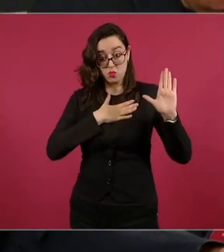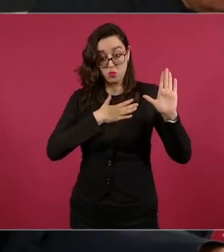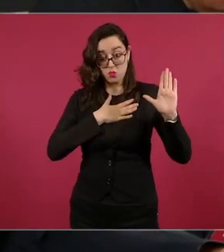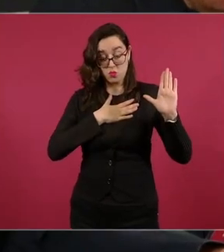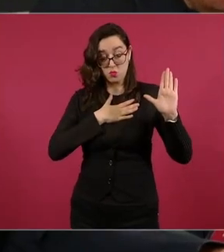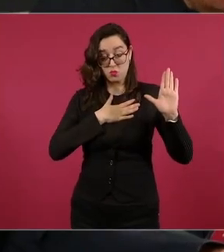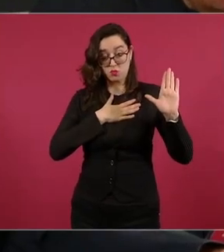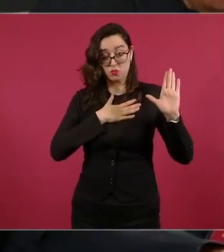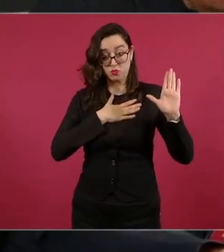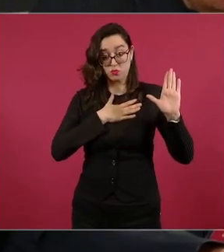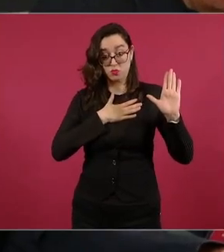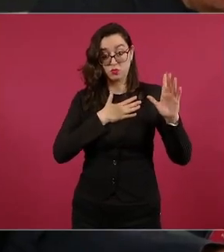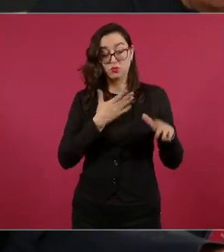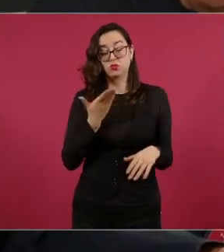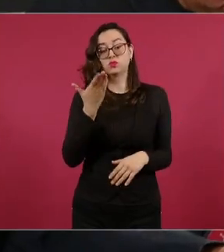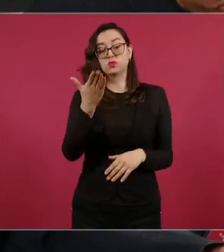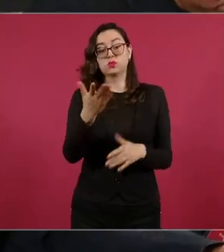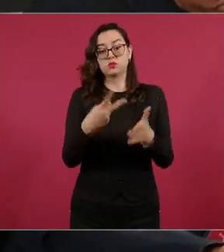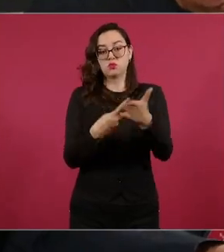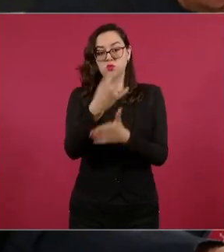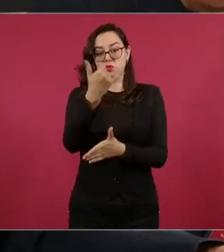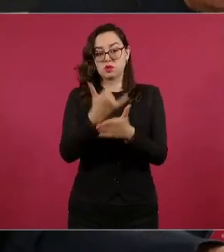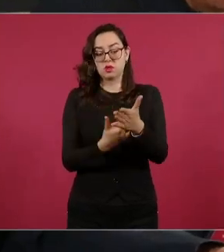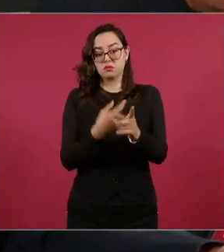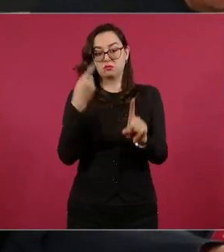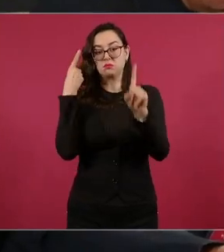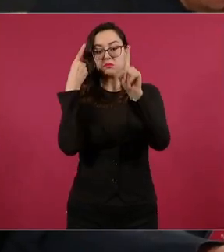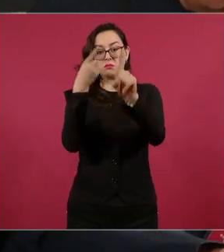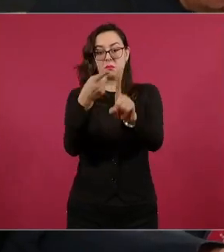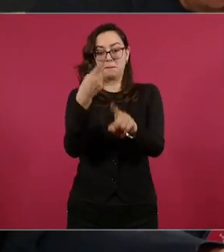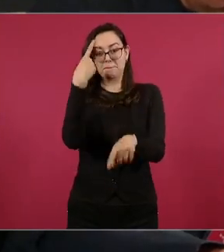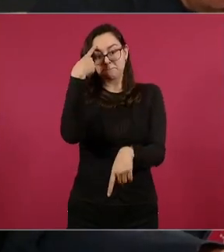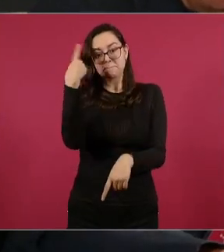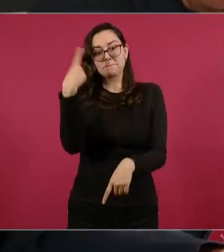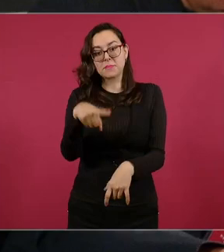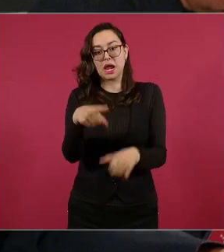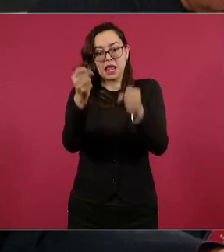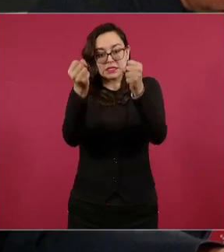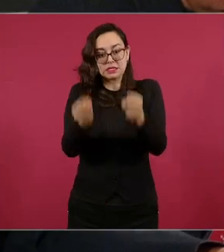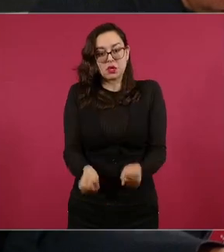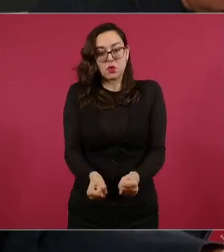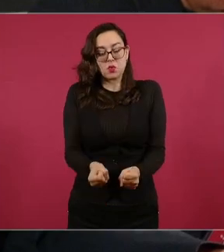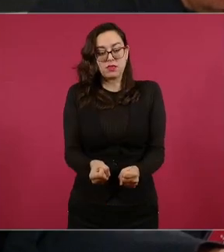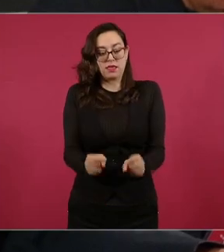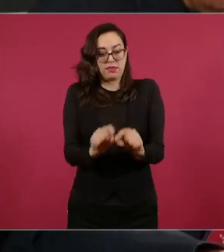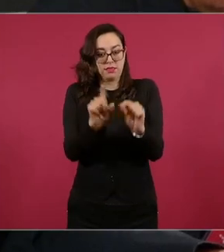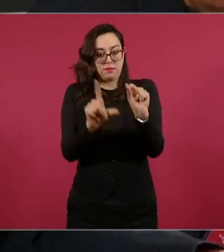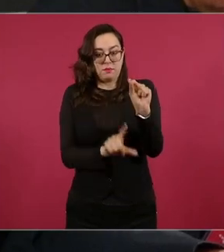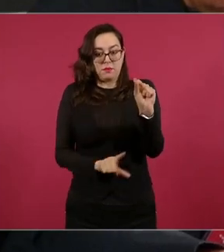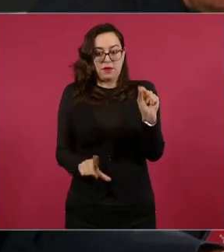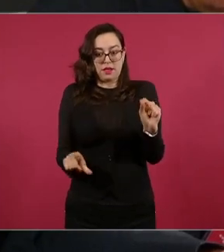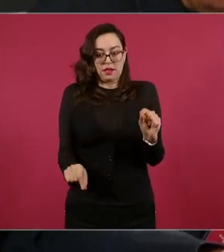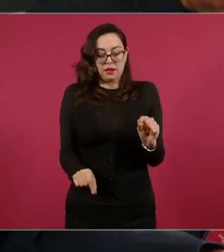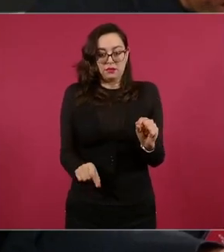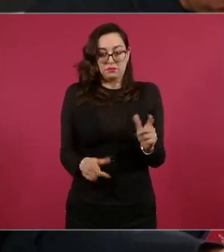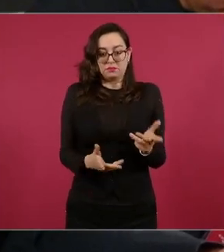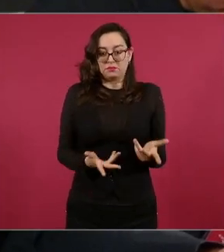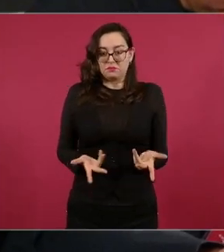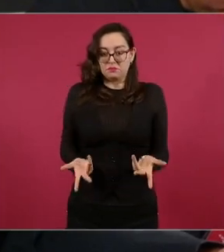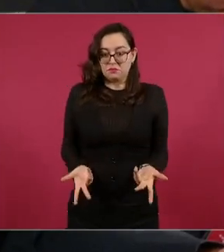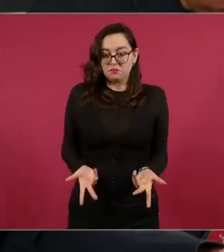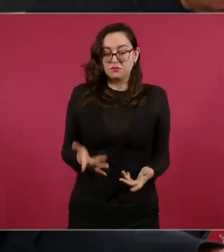usted está llevando un proyecto de seguridad una estrategia de seguridad que ha desplegado en este gobierno si